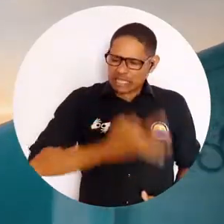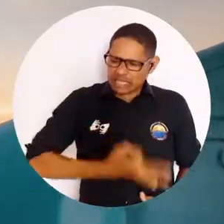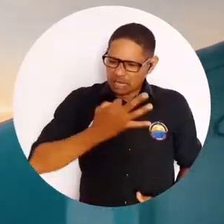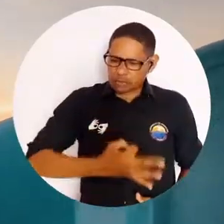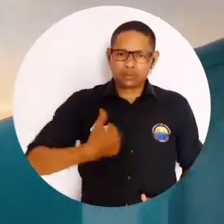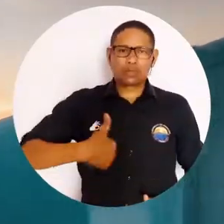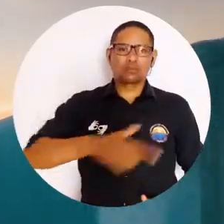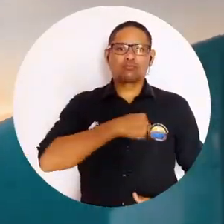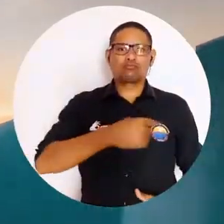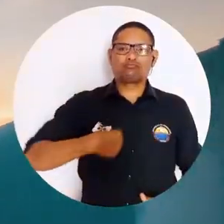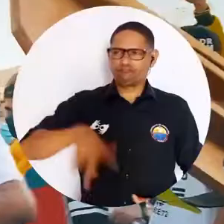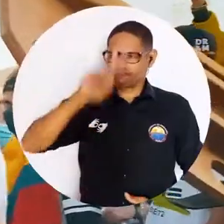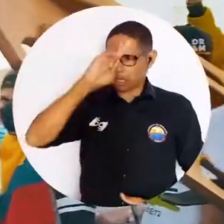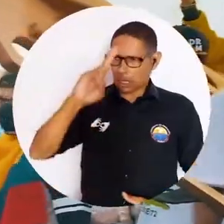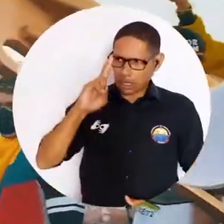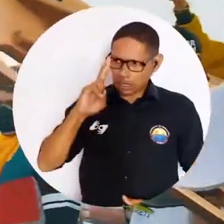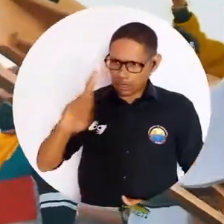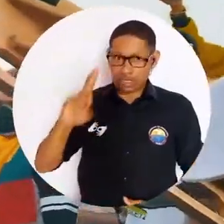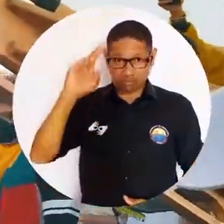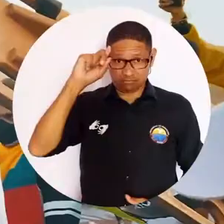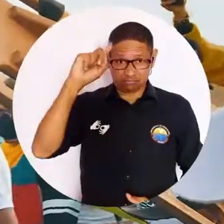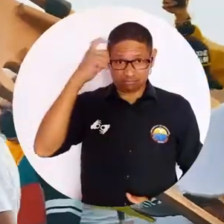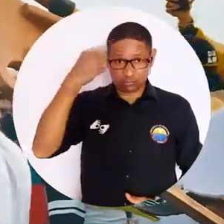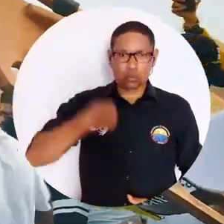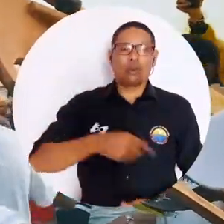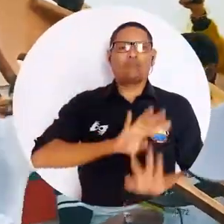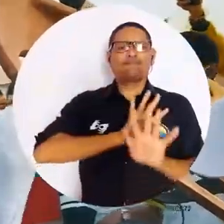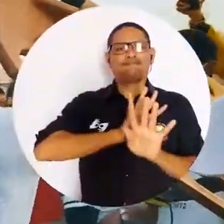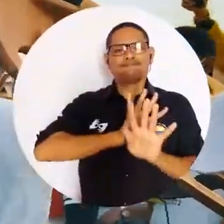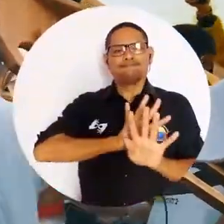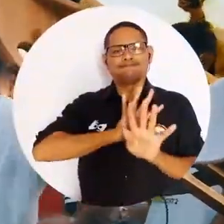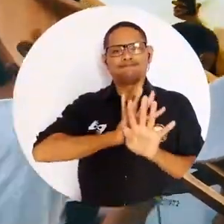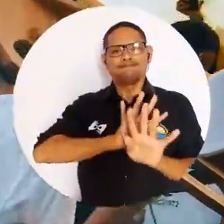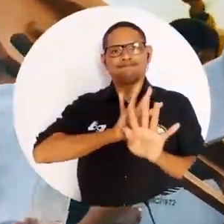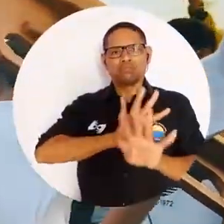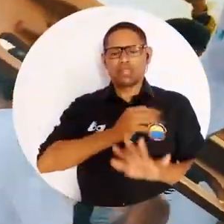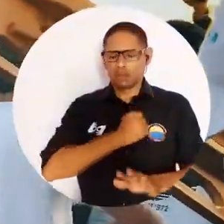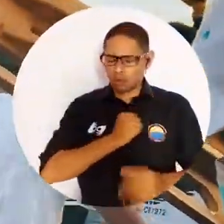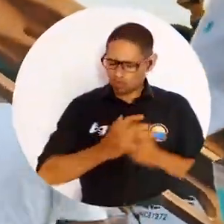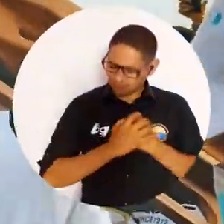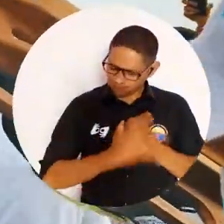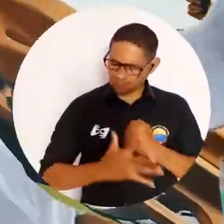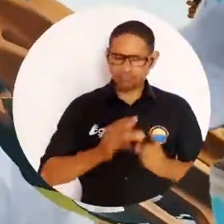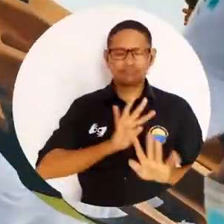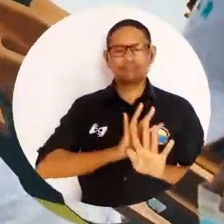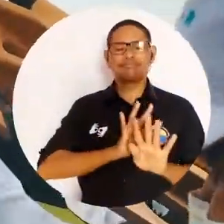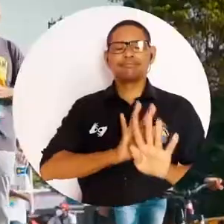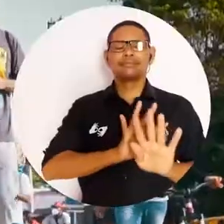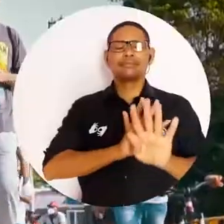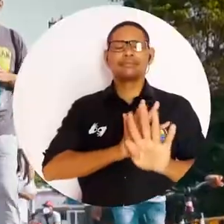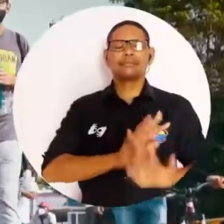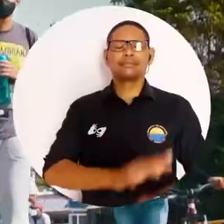querer lo mejor para el Estado. Por eso nos manifestamos, salimos a las calles y damos todo lo mejor de nosotros para eso.